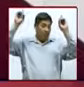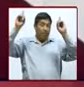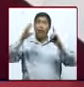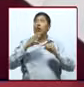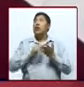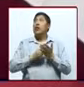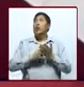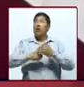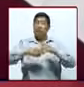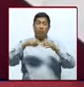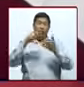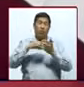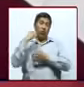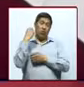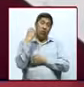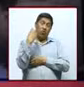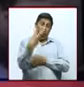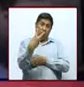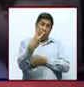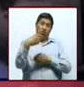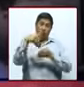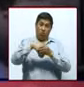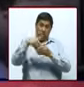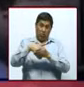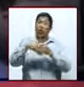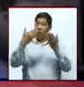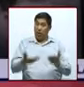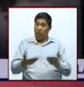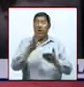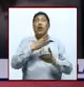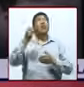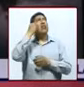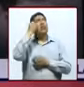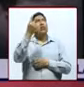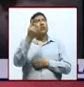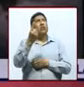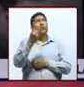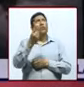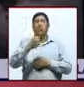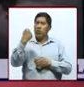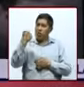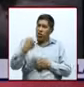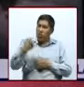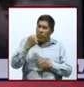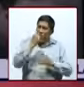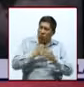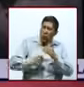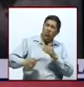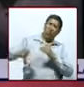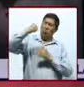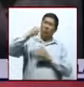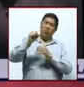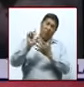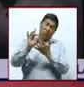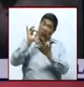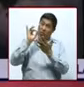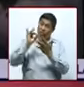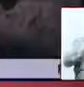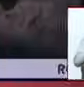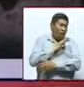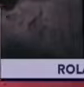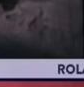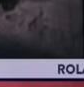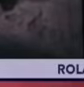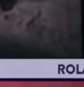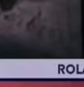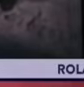en el horizonte de estas dos elecciones. Y entiendo que el Tribunal Supremo Electoral ha salido